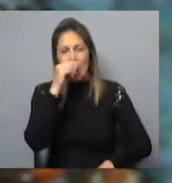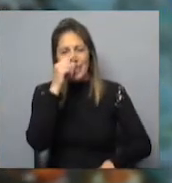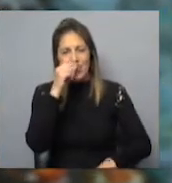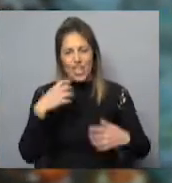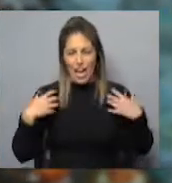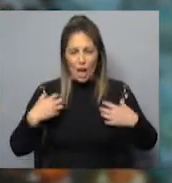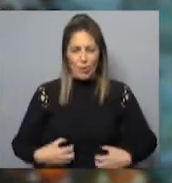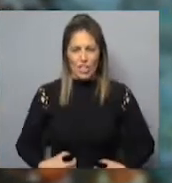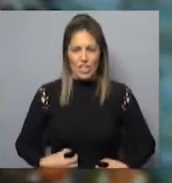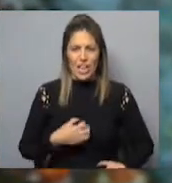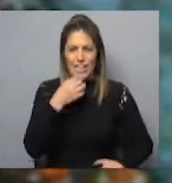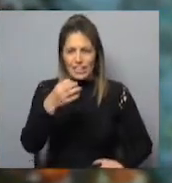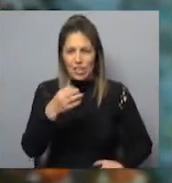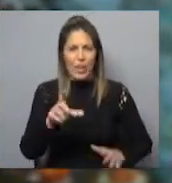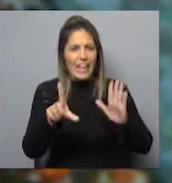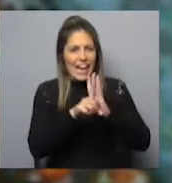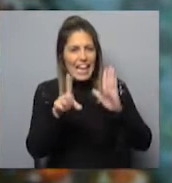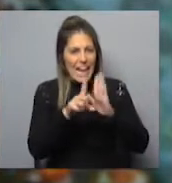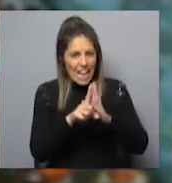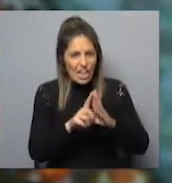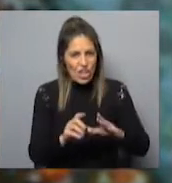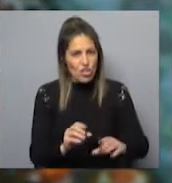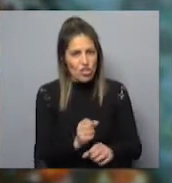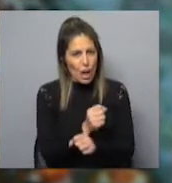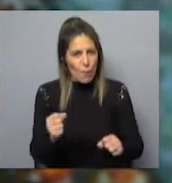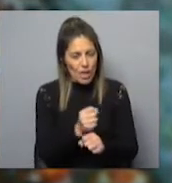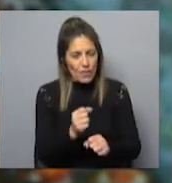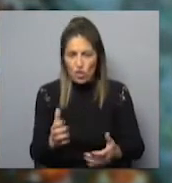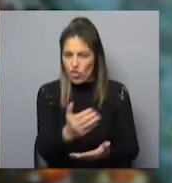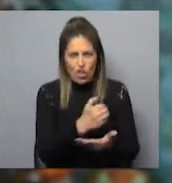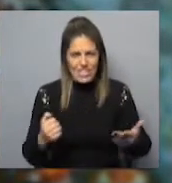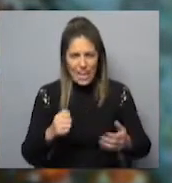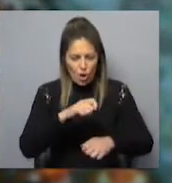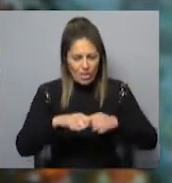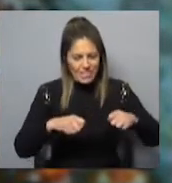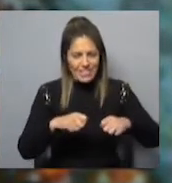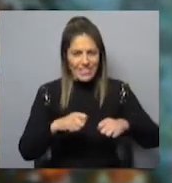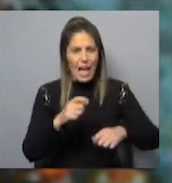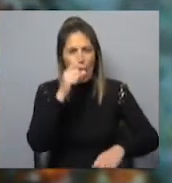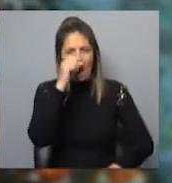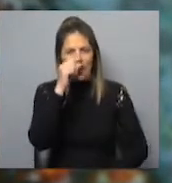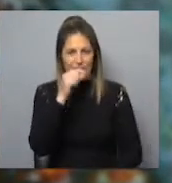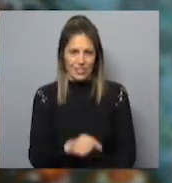dijo hasta que el mamá hasta que la ley no salga yo analiza con la cinta amarilla